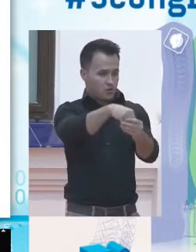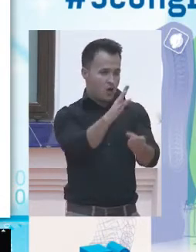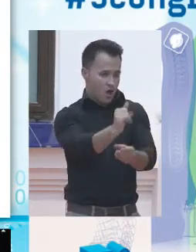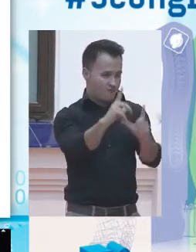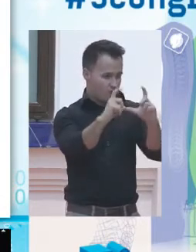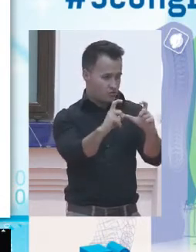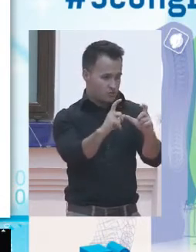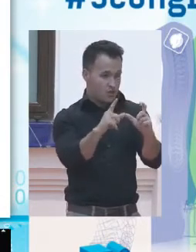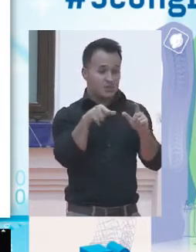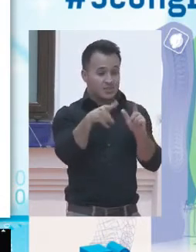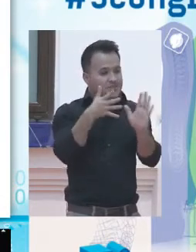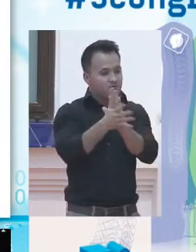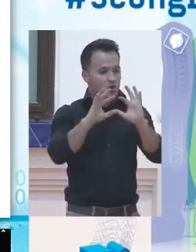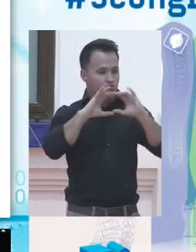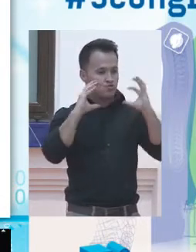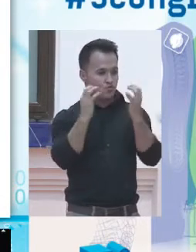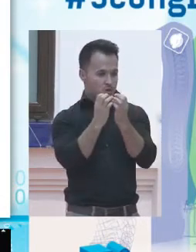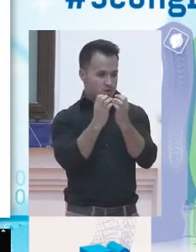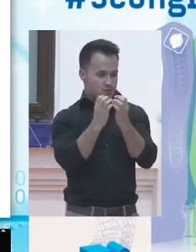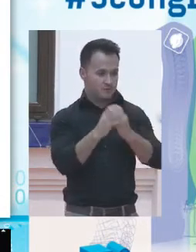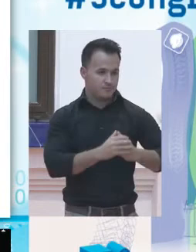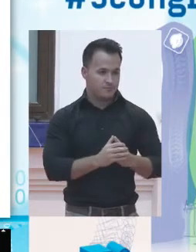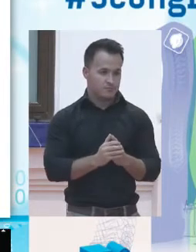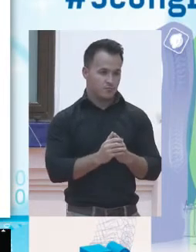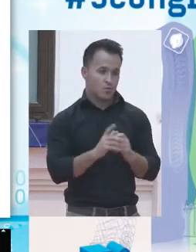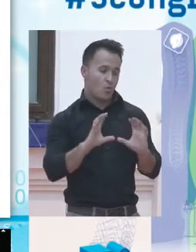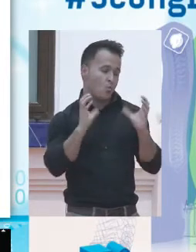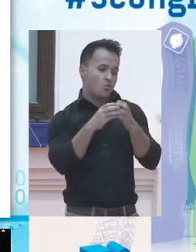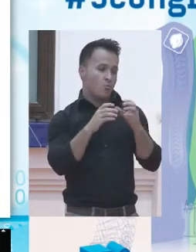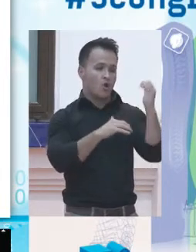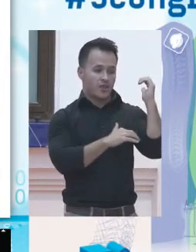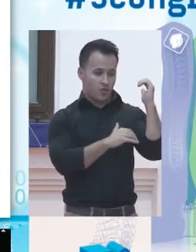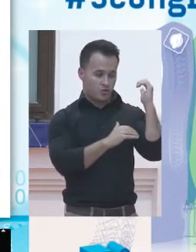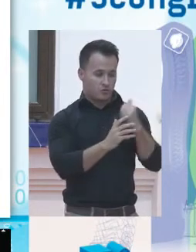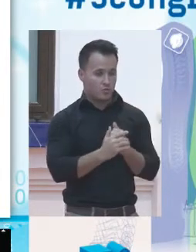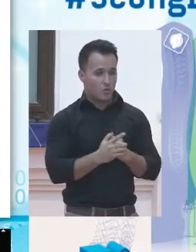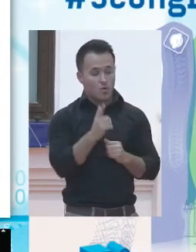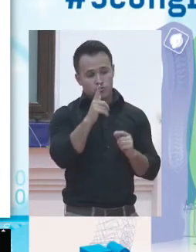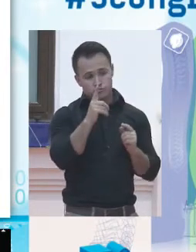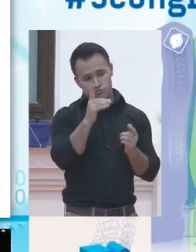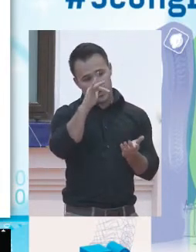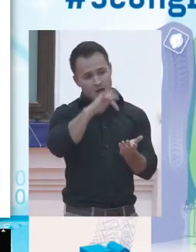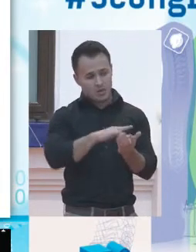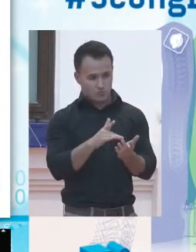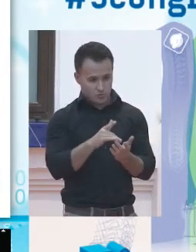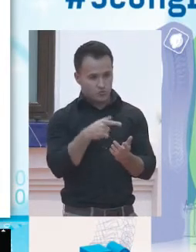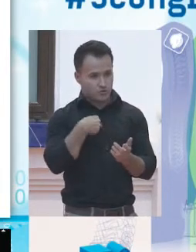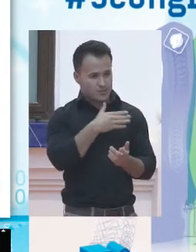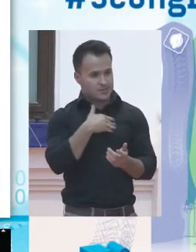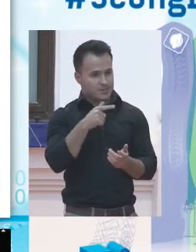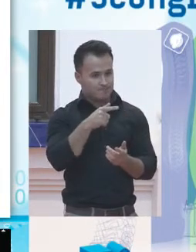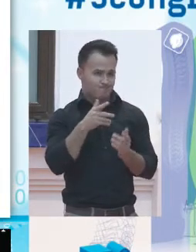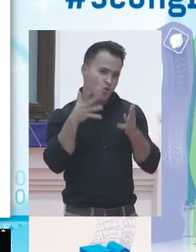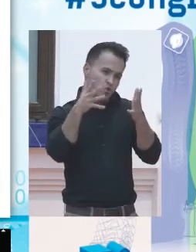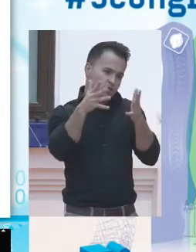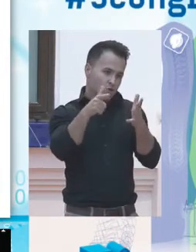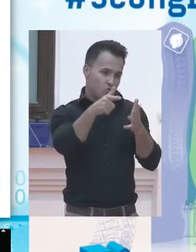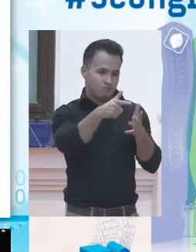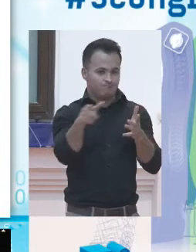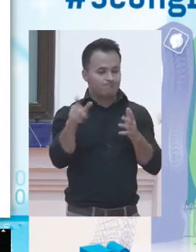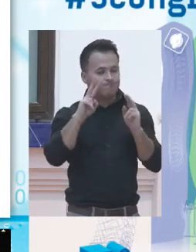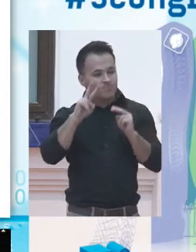coordinados, somos una nube, somos un grupo de ordenadores. Hay un caso que os recomiendo que miréis en Internet, que es una página web que se